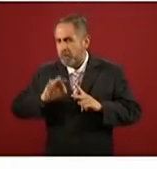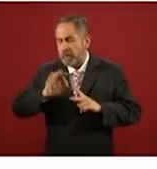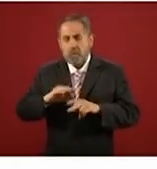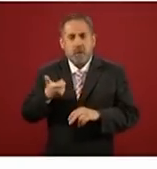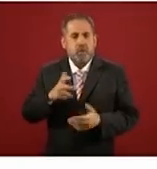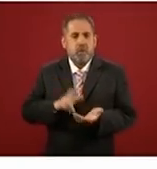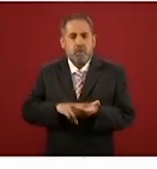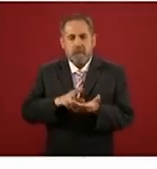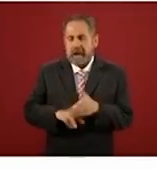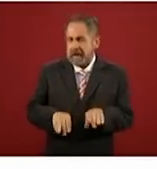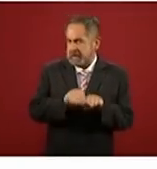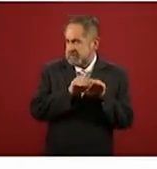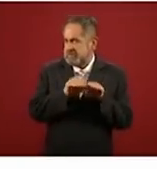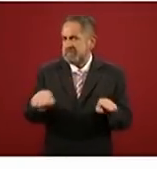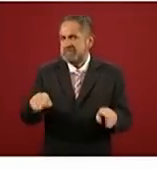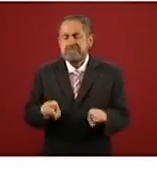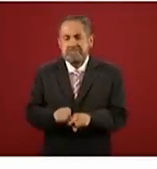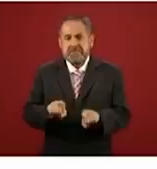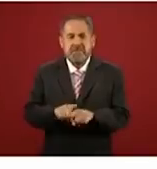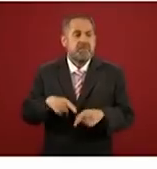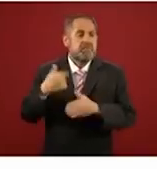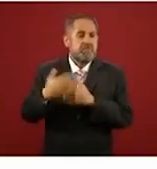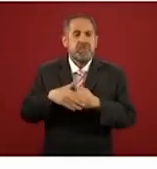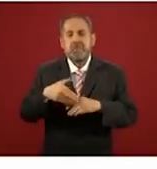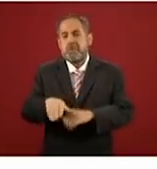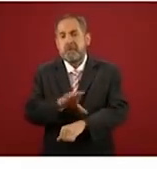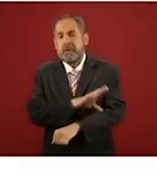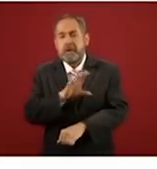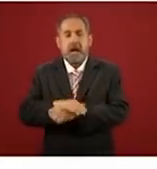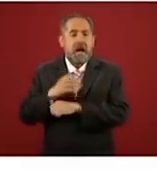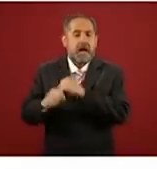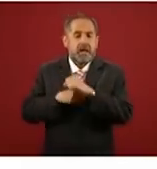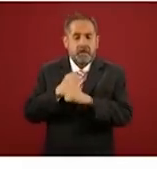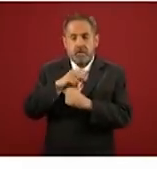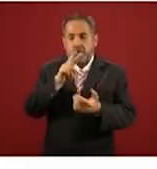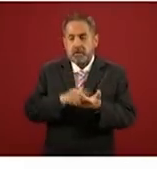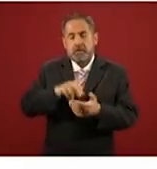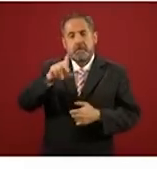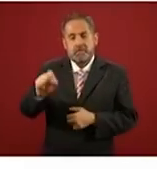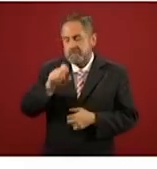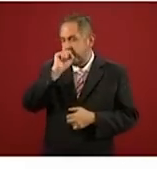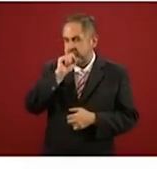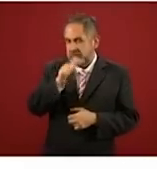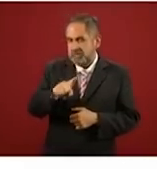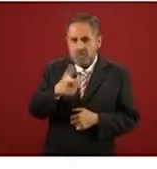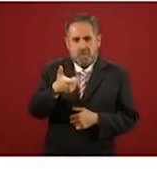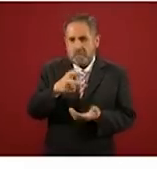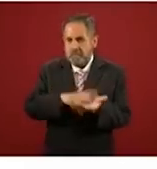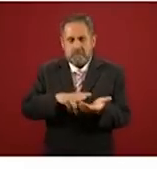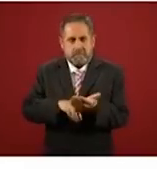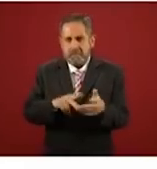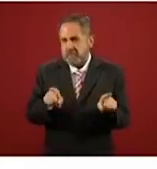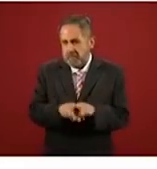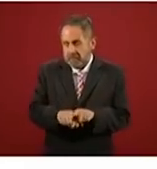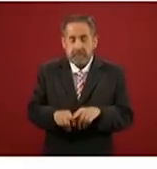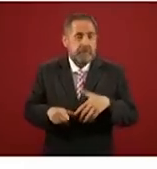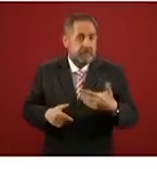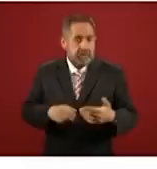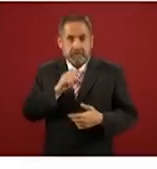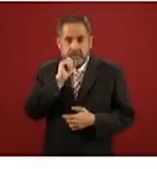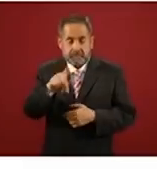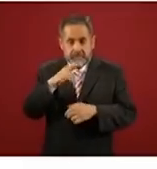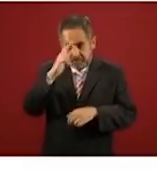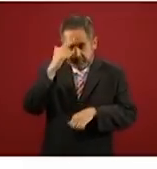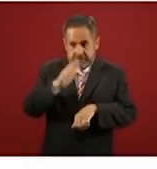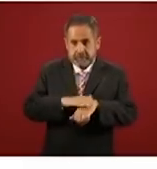que podemos esperar para la energía eléctrica en el 2020 es además recordarles que en las